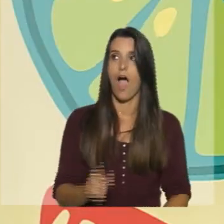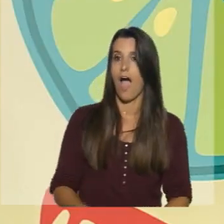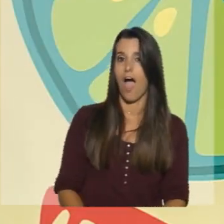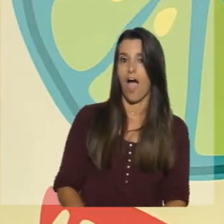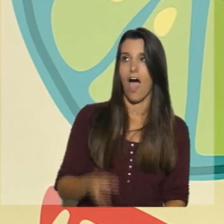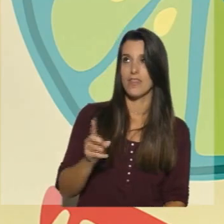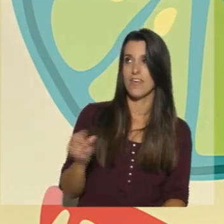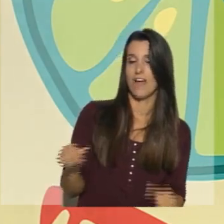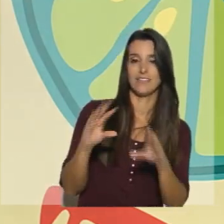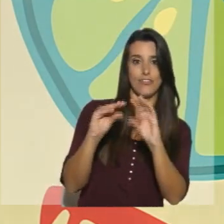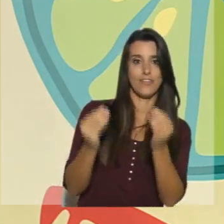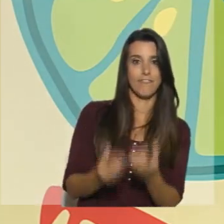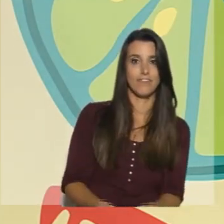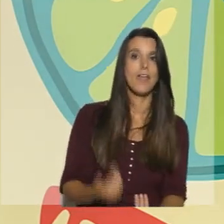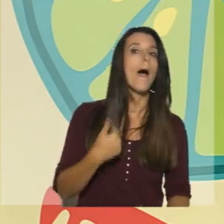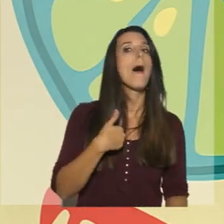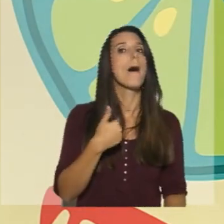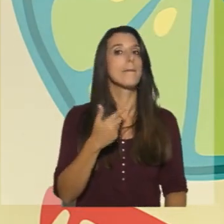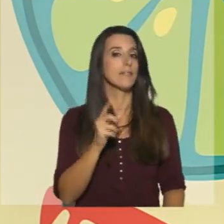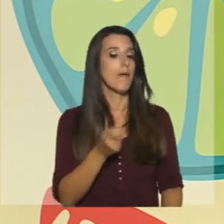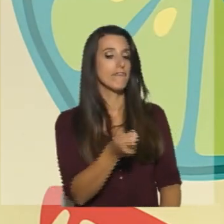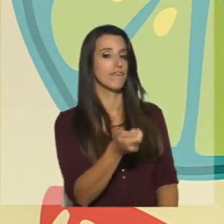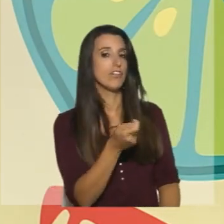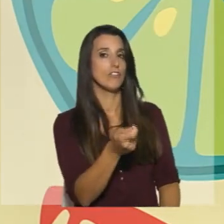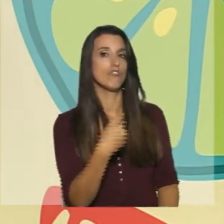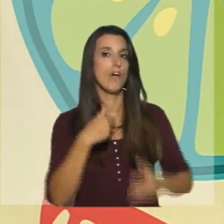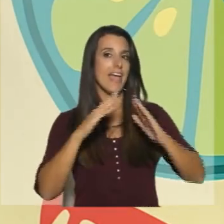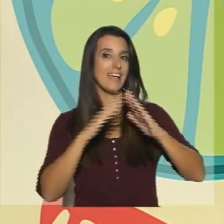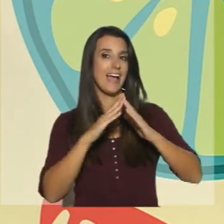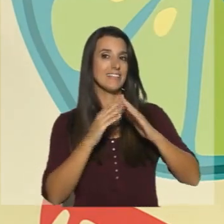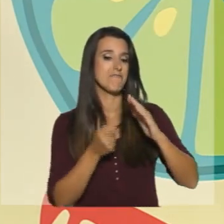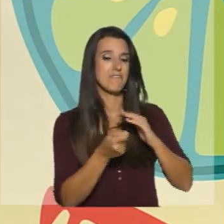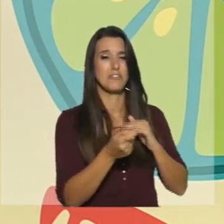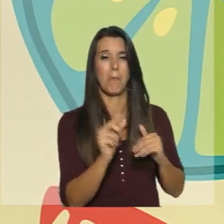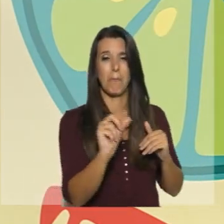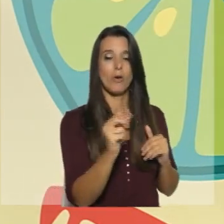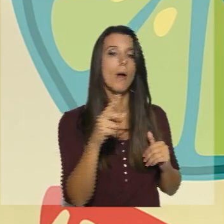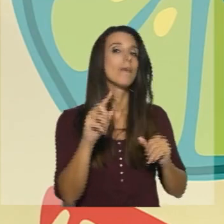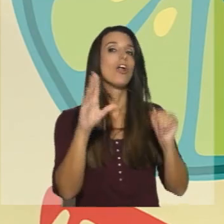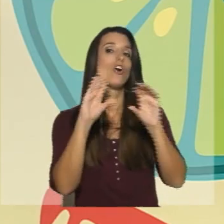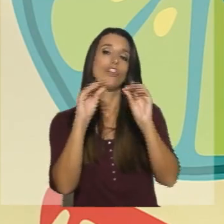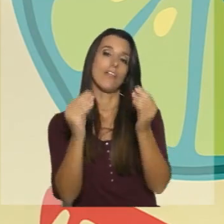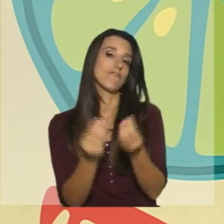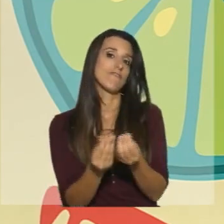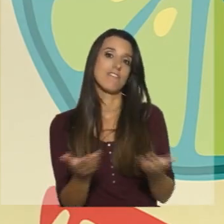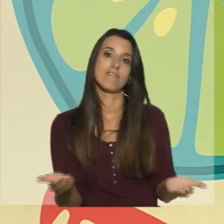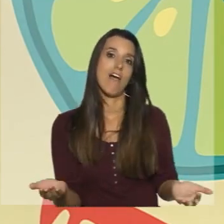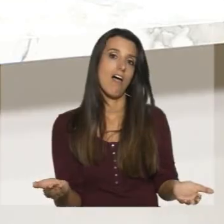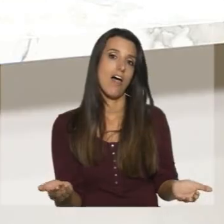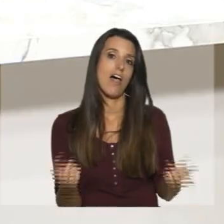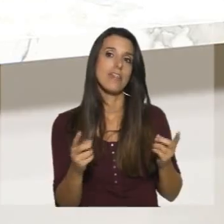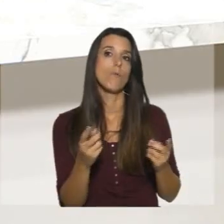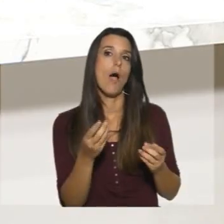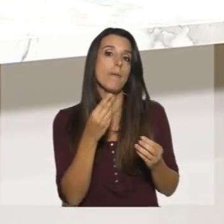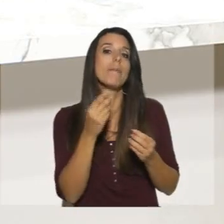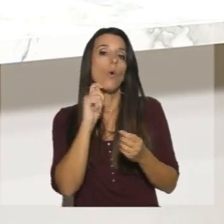hacer. Olvídate. A mí me pasa también con la fritura, ¿eh? Yo claro. En casa frito prácticamente nada, pero las tortas fritas... Sí, me gusta comerlas y comprarlas